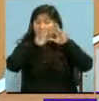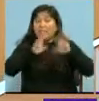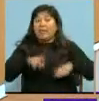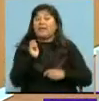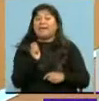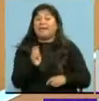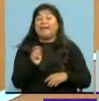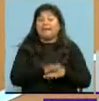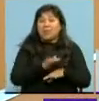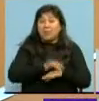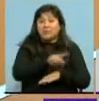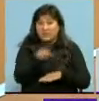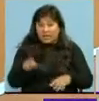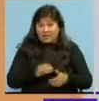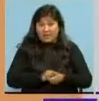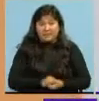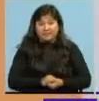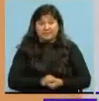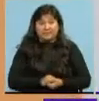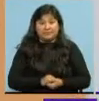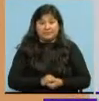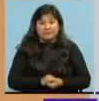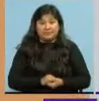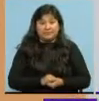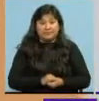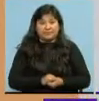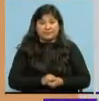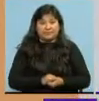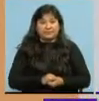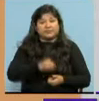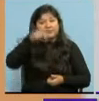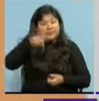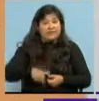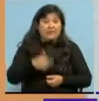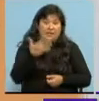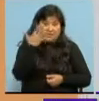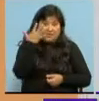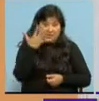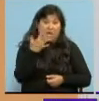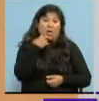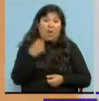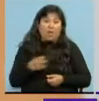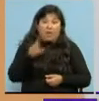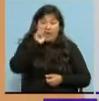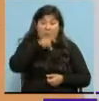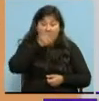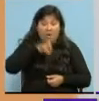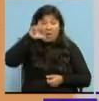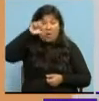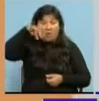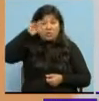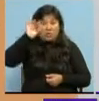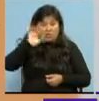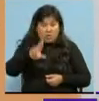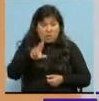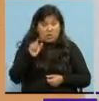recabando información en cuanto a los cinco cóndores de este año el primero que se encontró fue